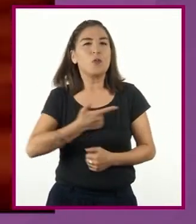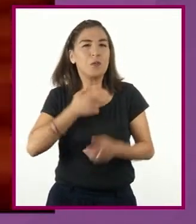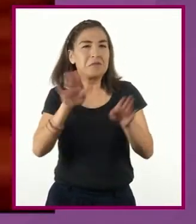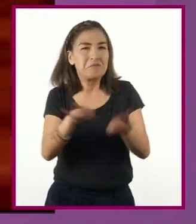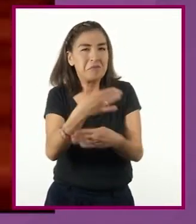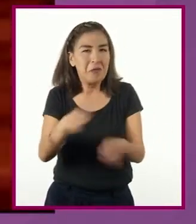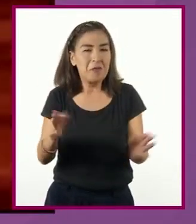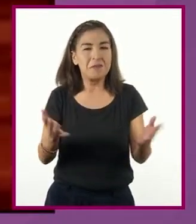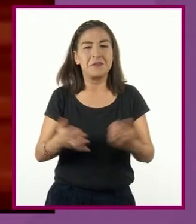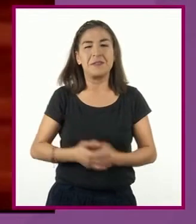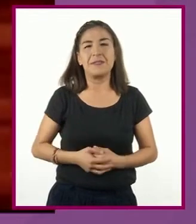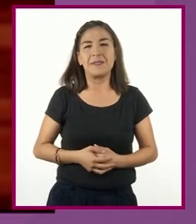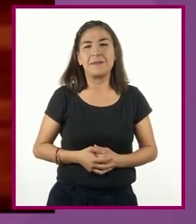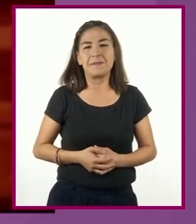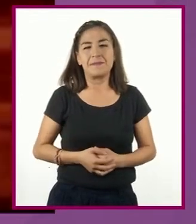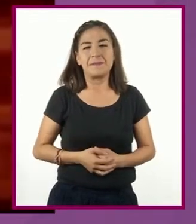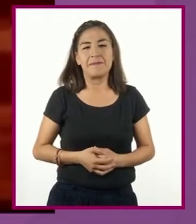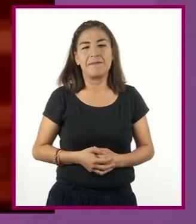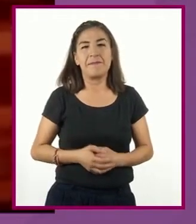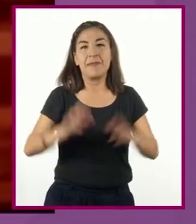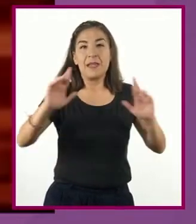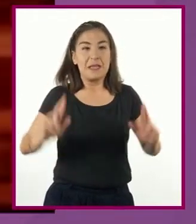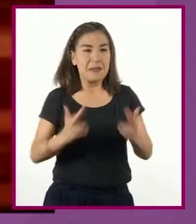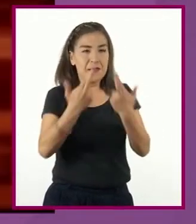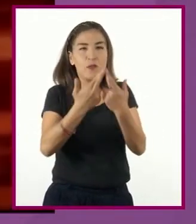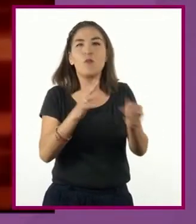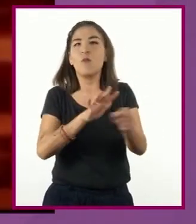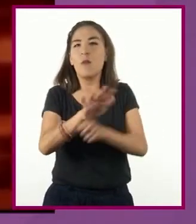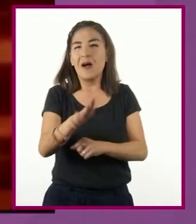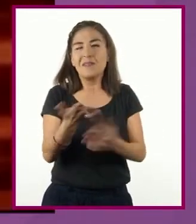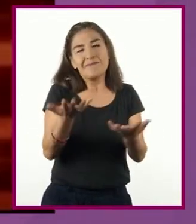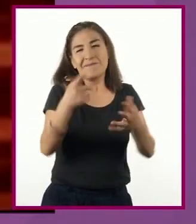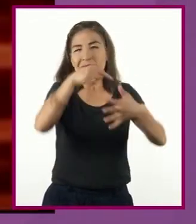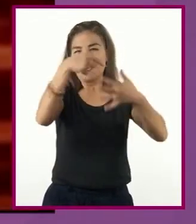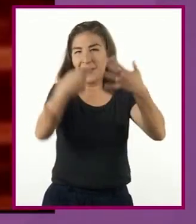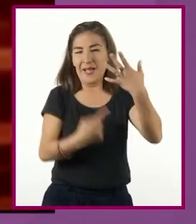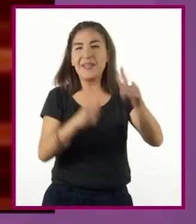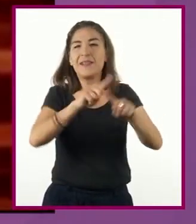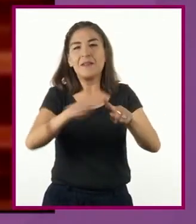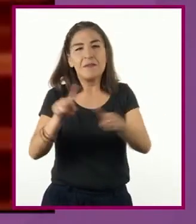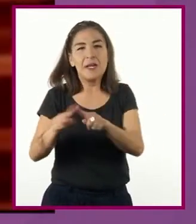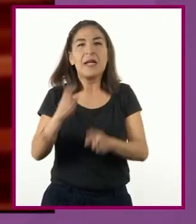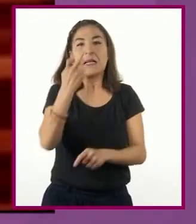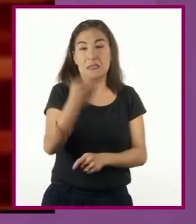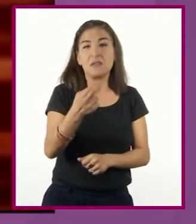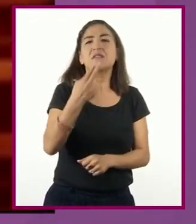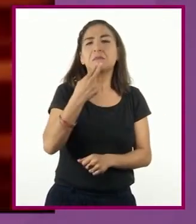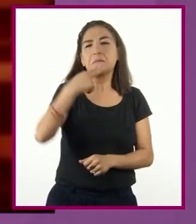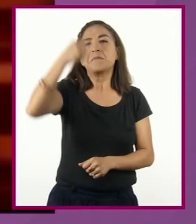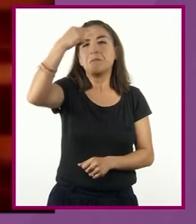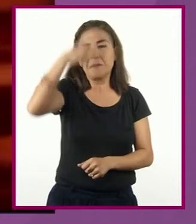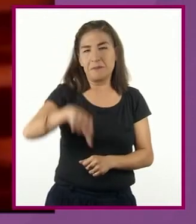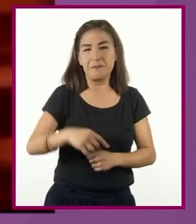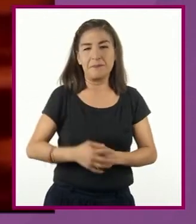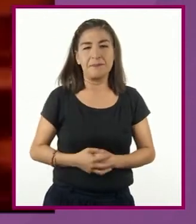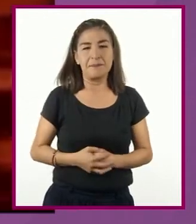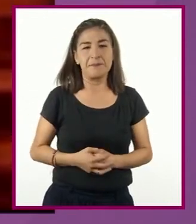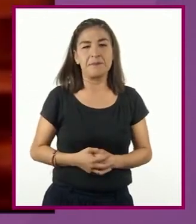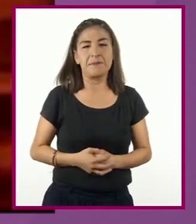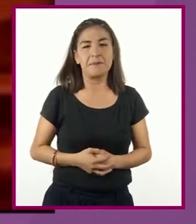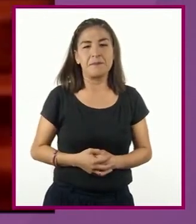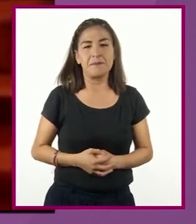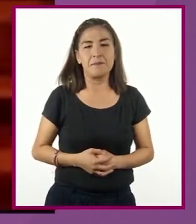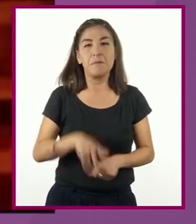musical, o por ejemplo la religión, etcétera, nos sirven primero para